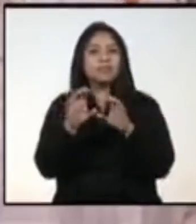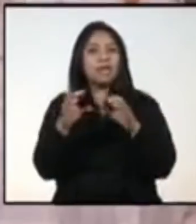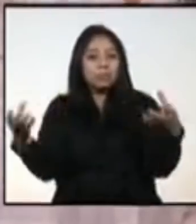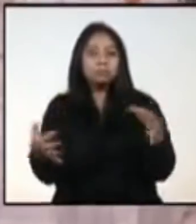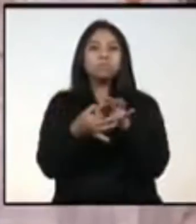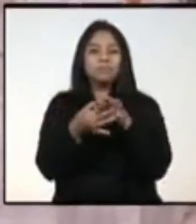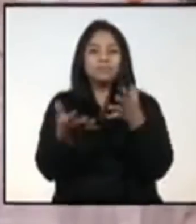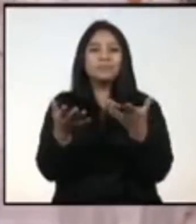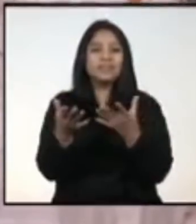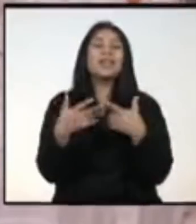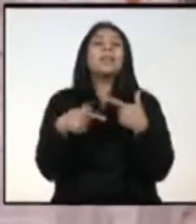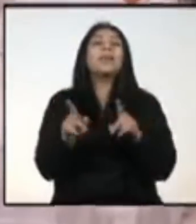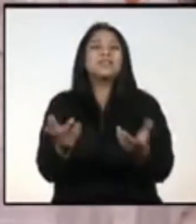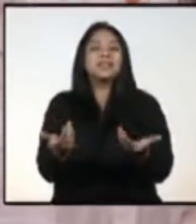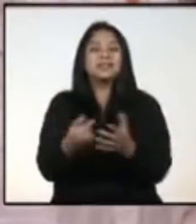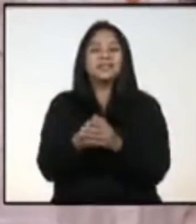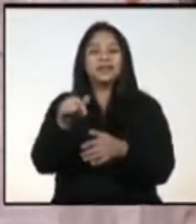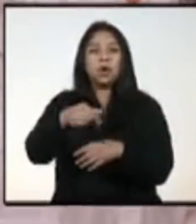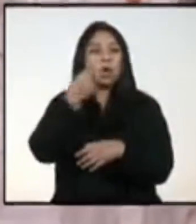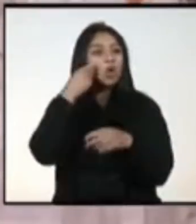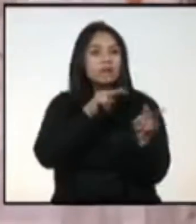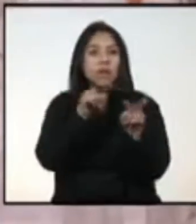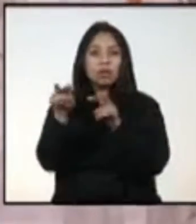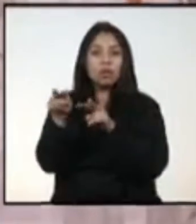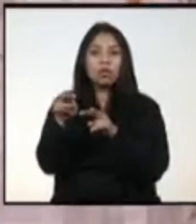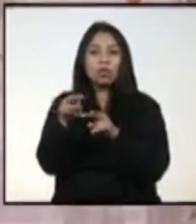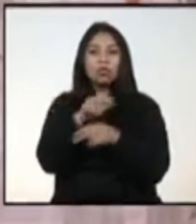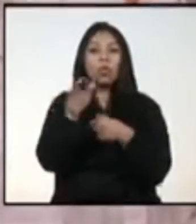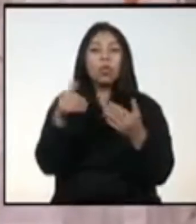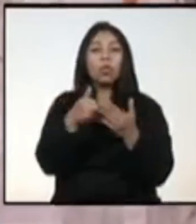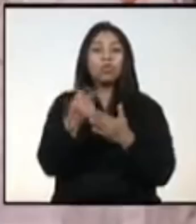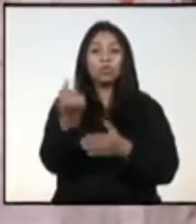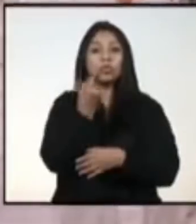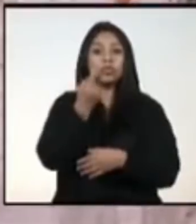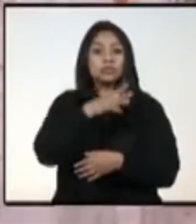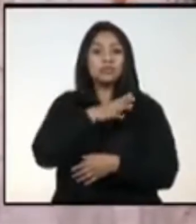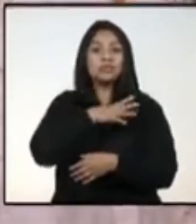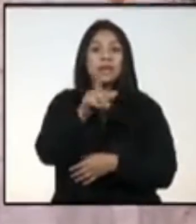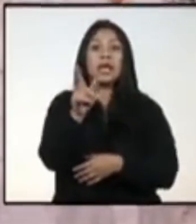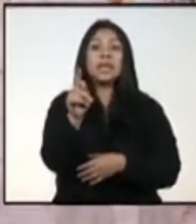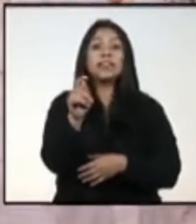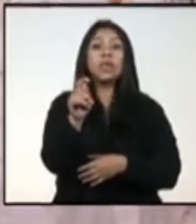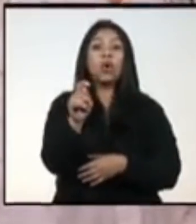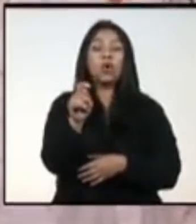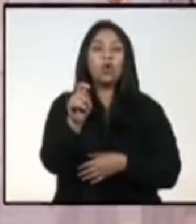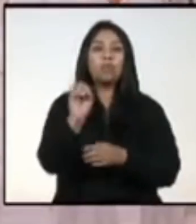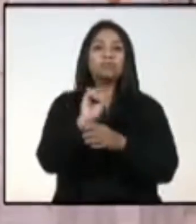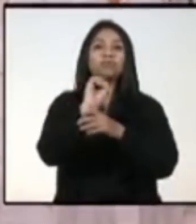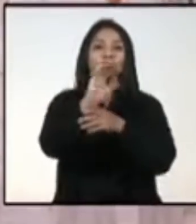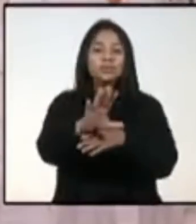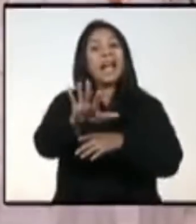Hoy todos han de haber visto que recibieron los que tienen Tigo un mensaje ayer a